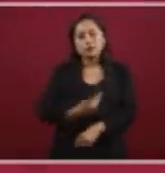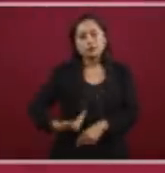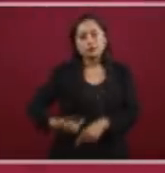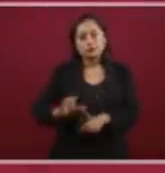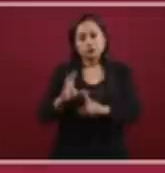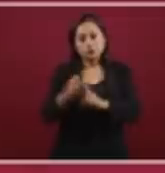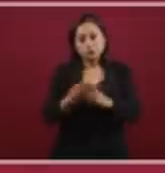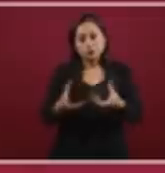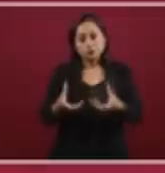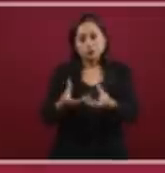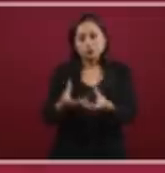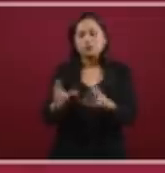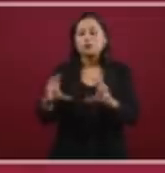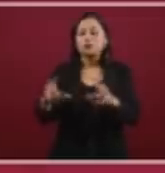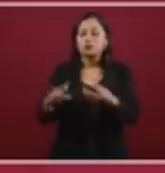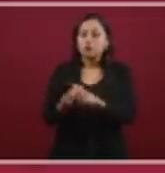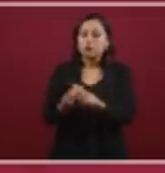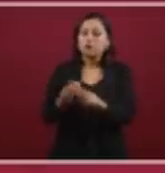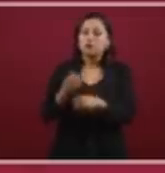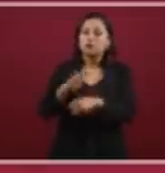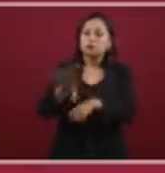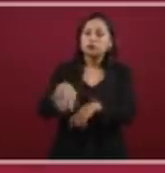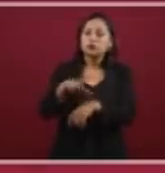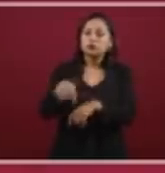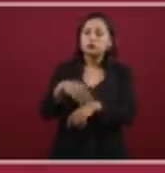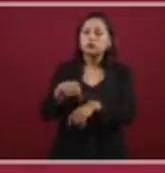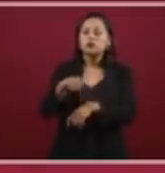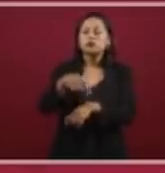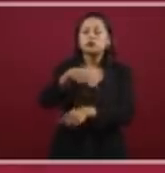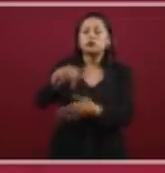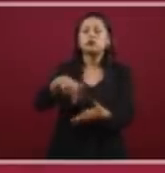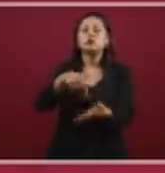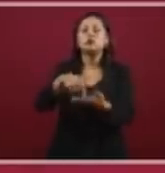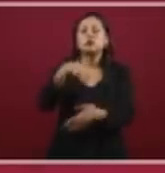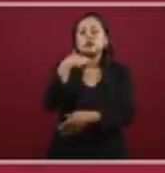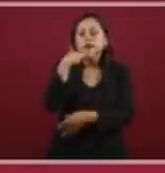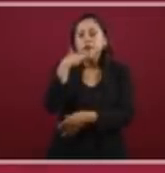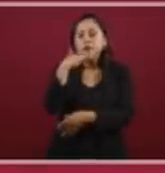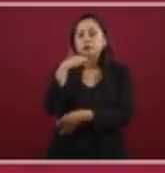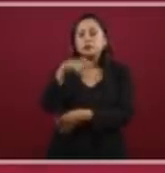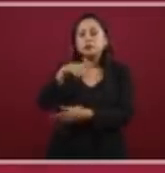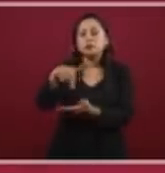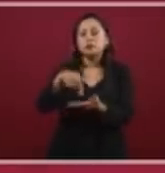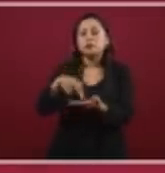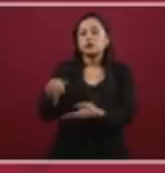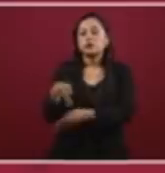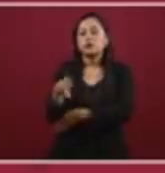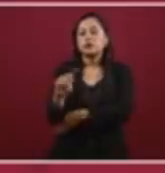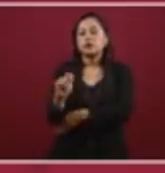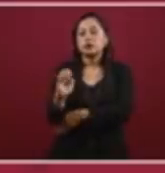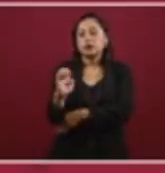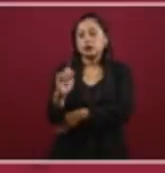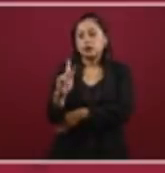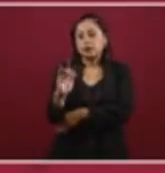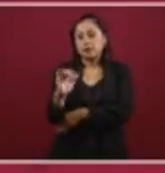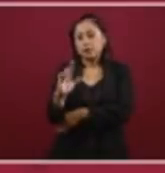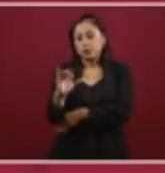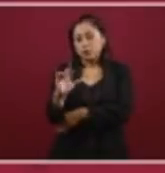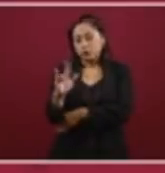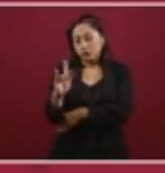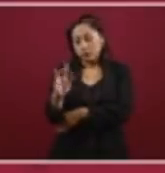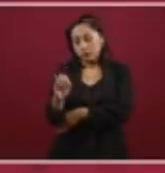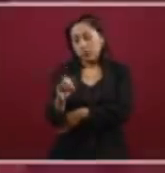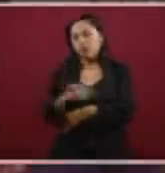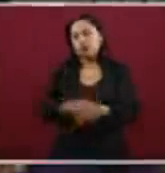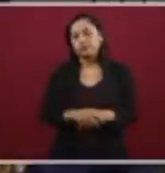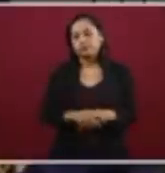realizando en este basurero del municipio de tepecoacuilco quiero terminar haciendo un